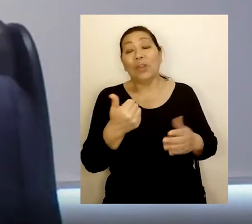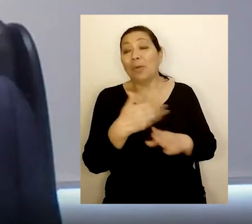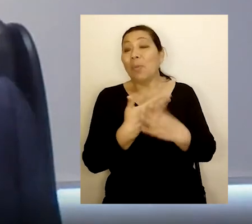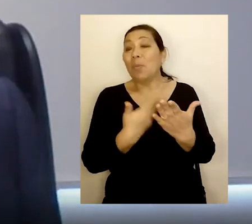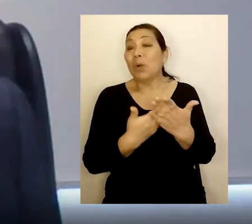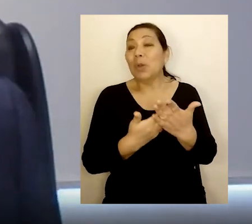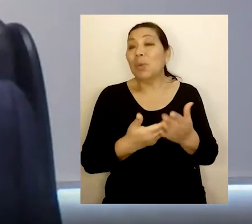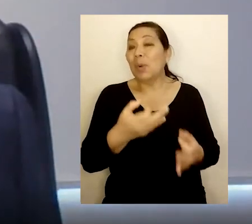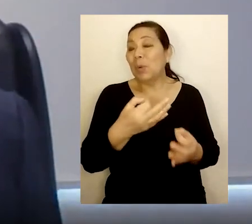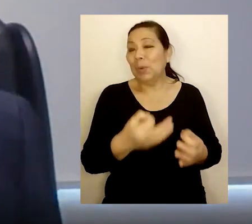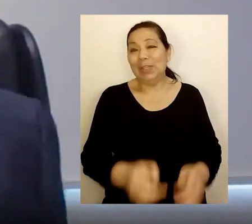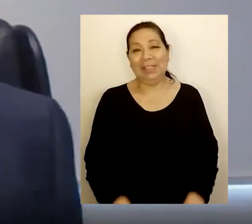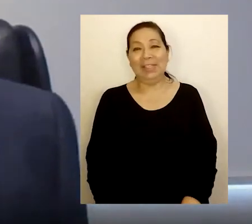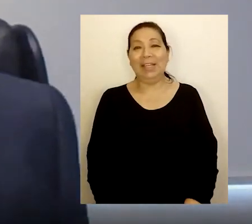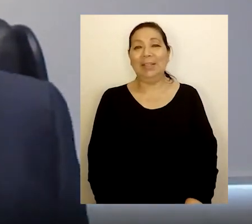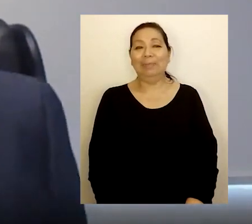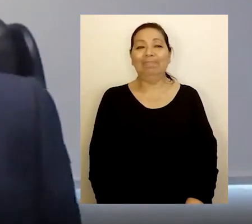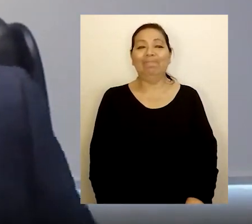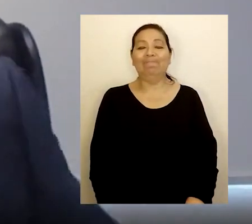medio probatorio judicial.